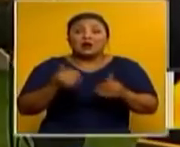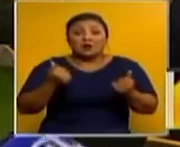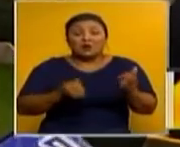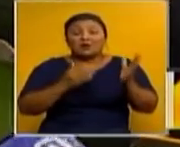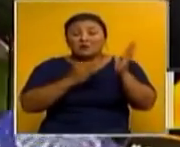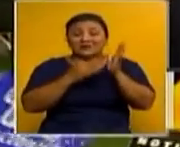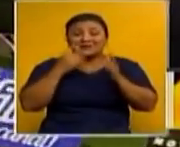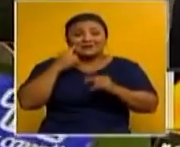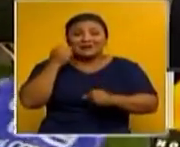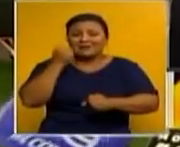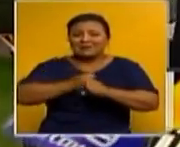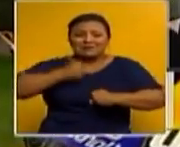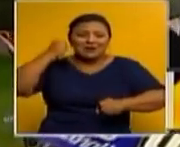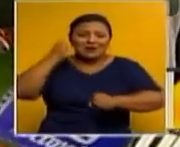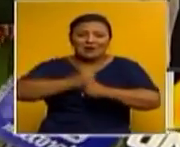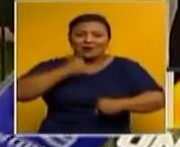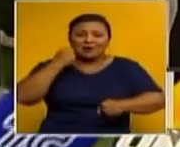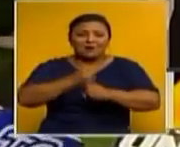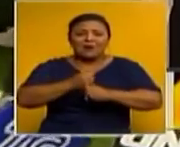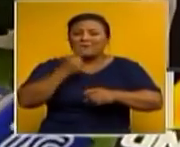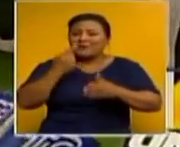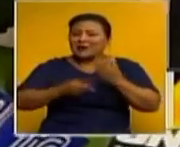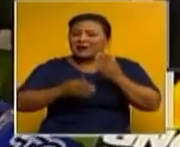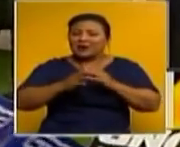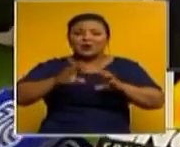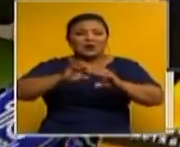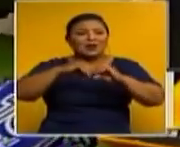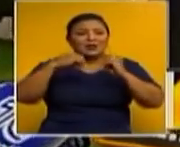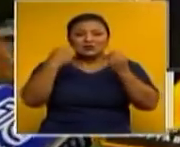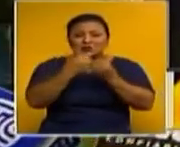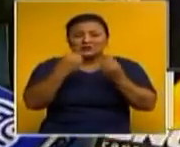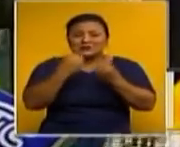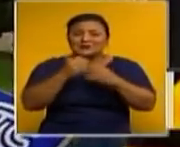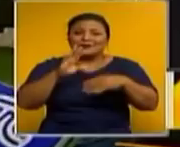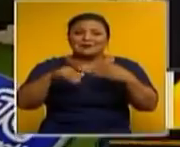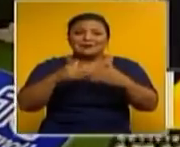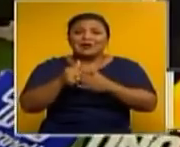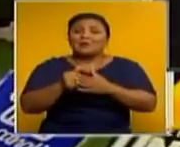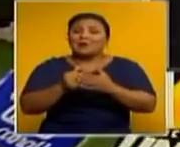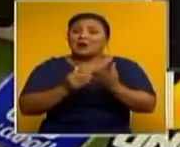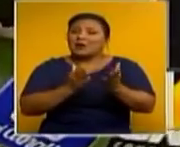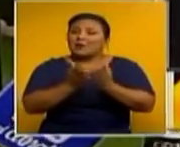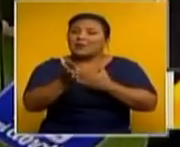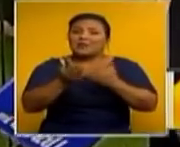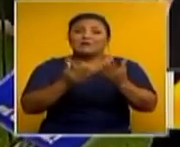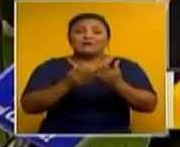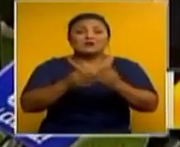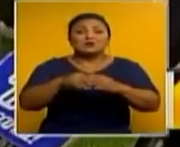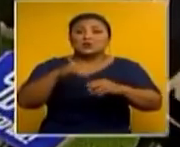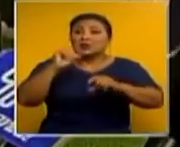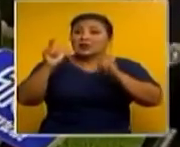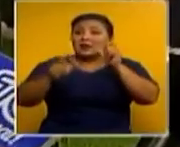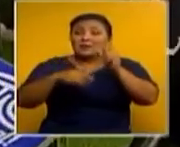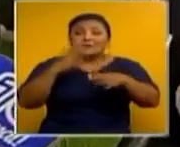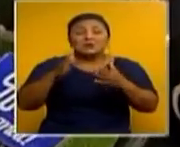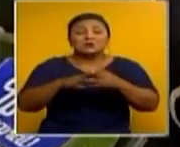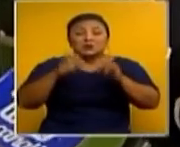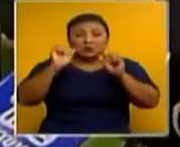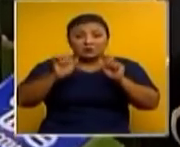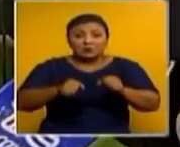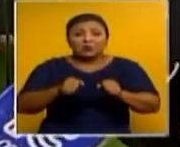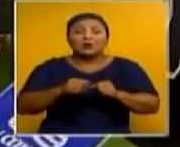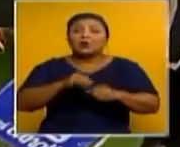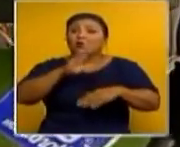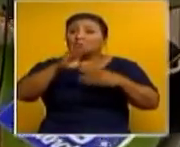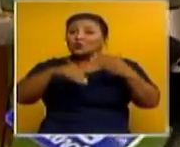haciendo permanentemente en beneficio de la sociedad, en beneficio de la seguridad. Para nosotros es sumamente importante el poder estar con